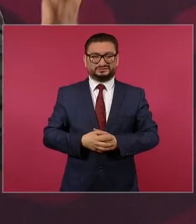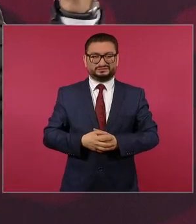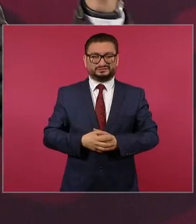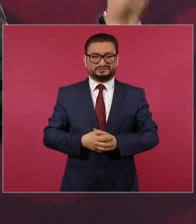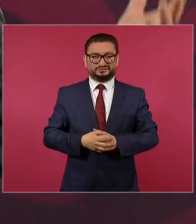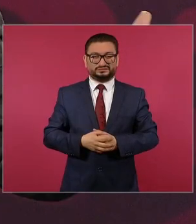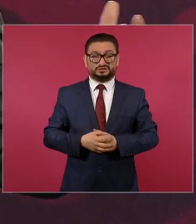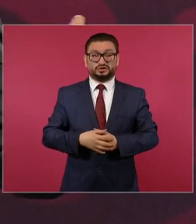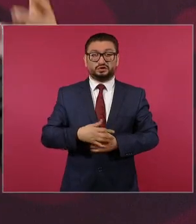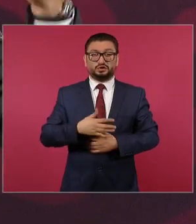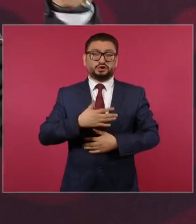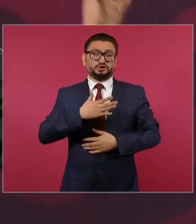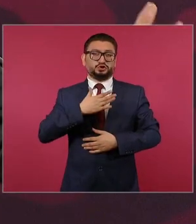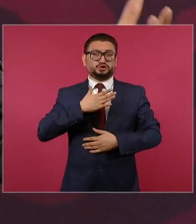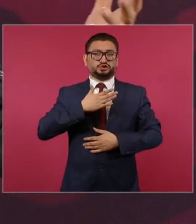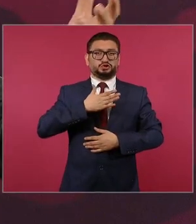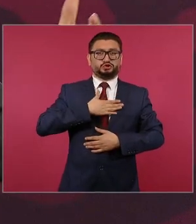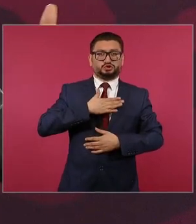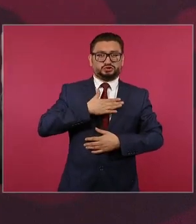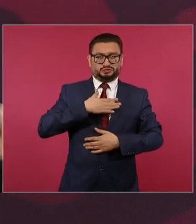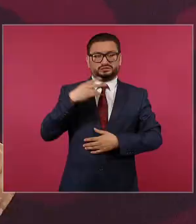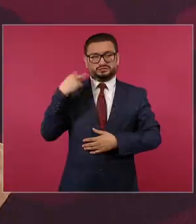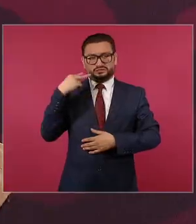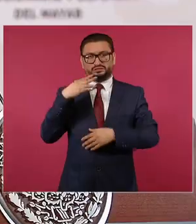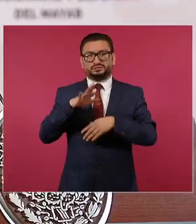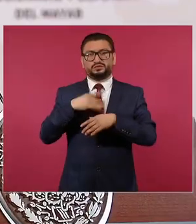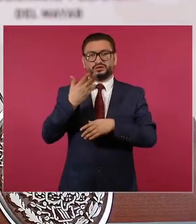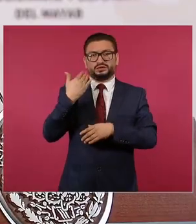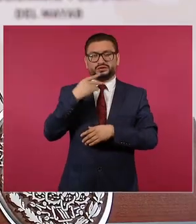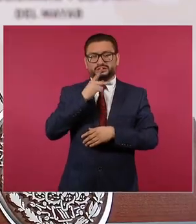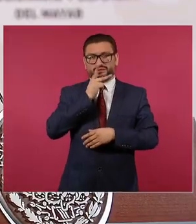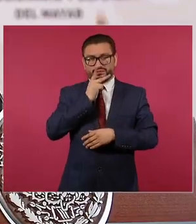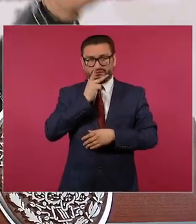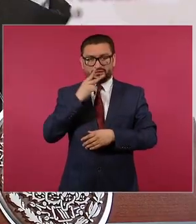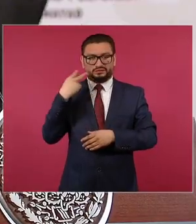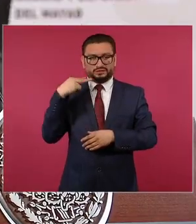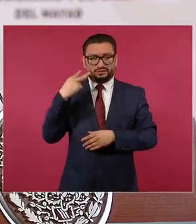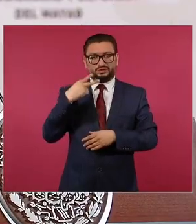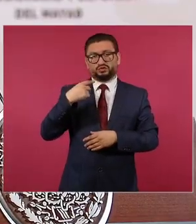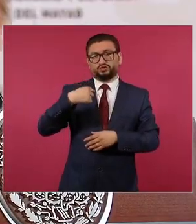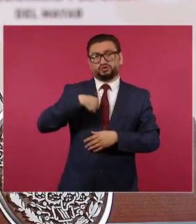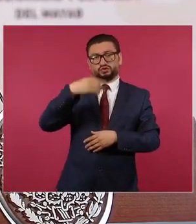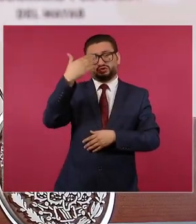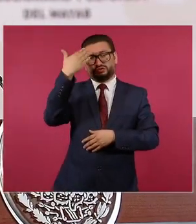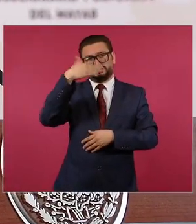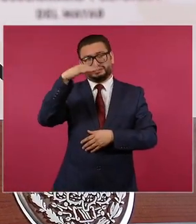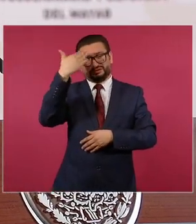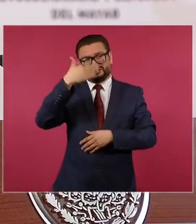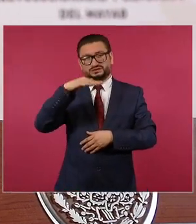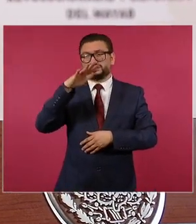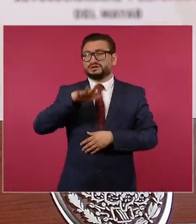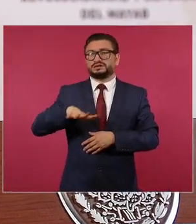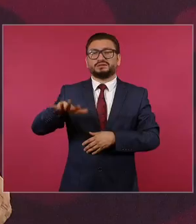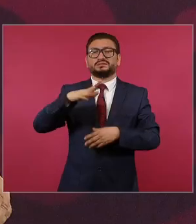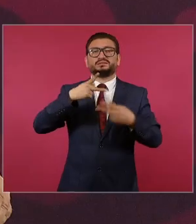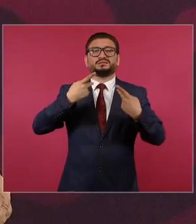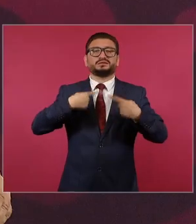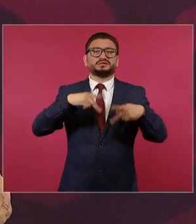Yo soy veracruzano porque mi padre era veracruzano. Yo sé muy bien cómo es el pueblo